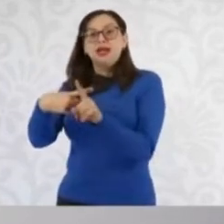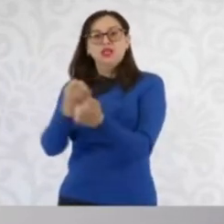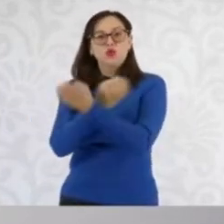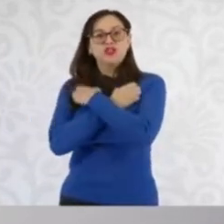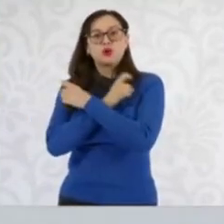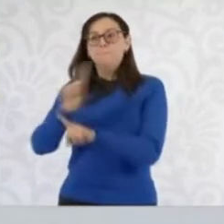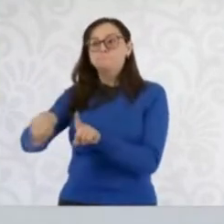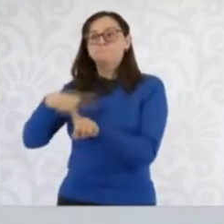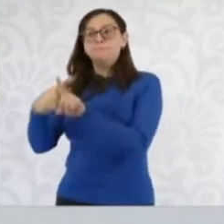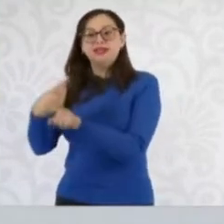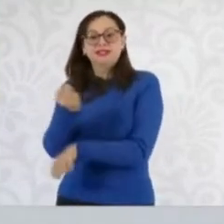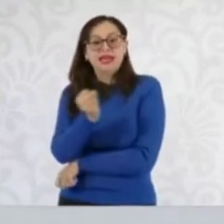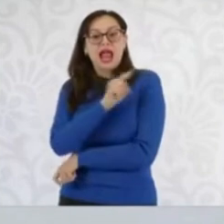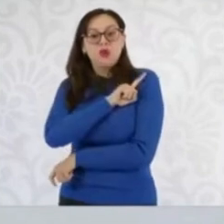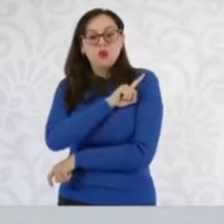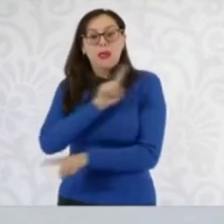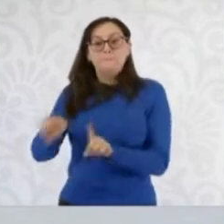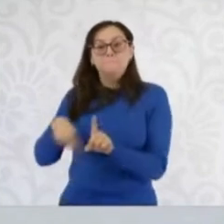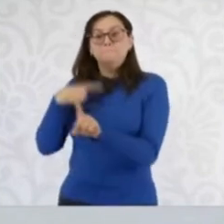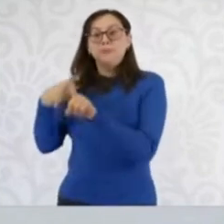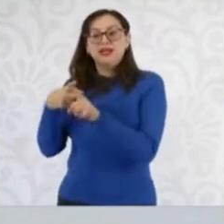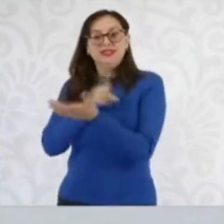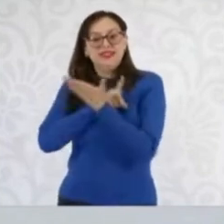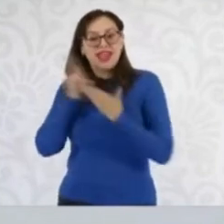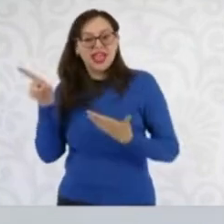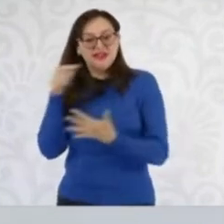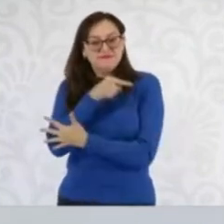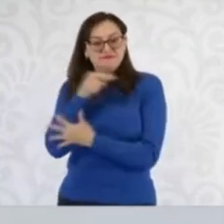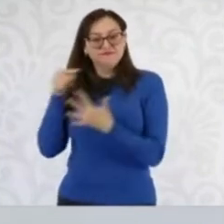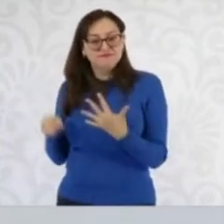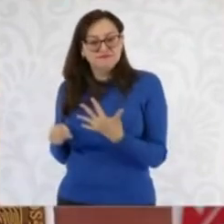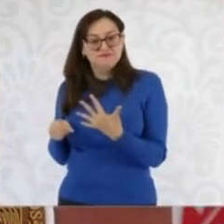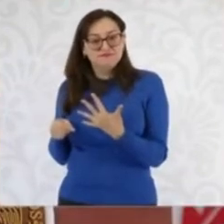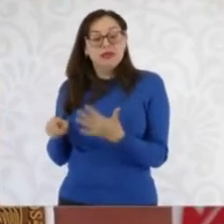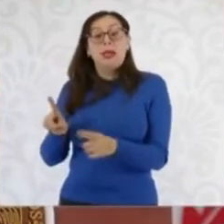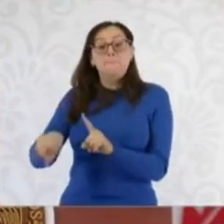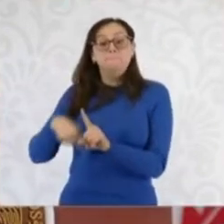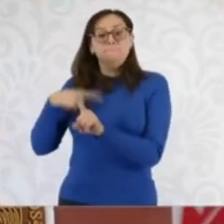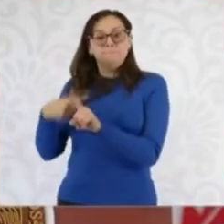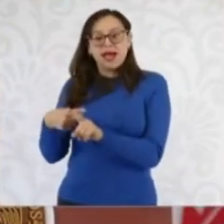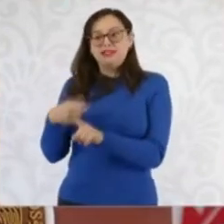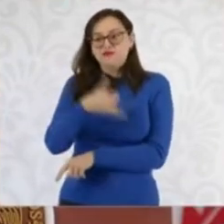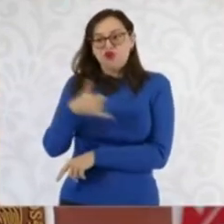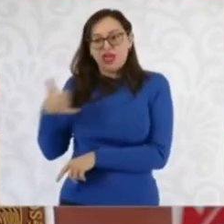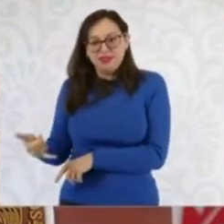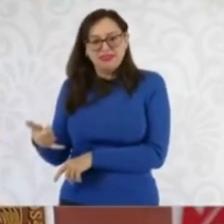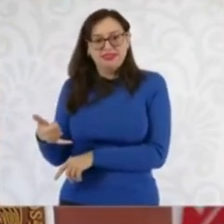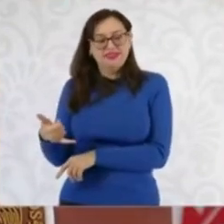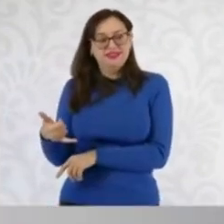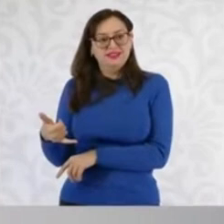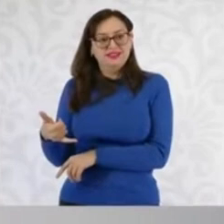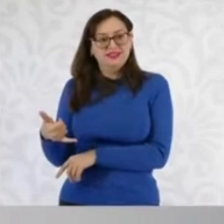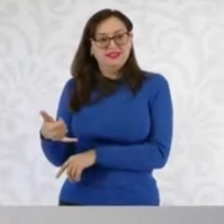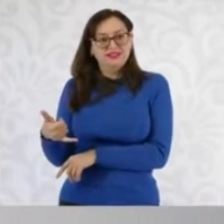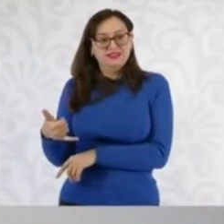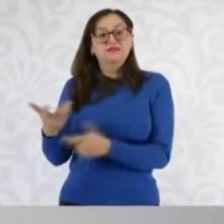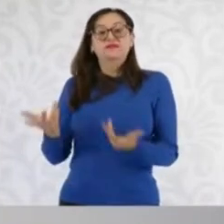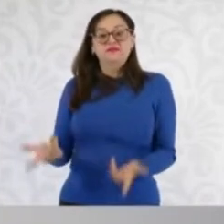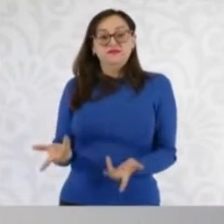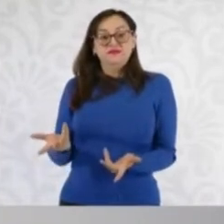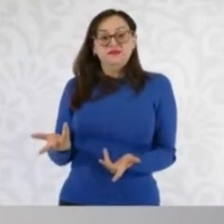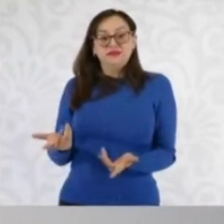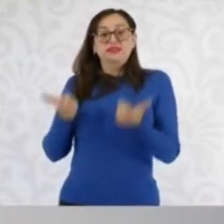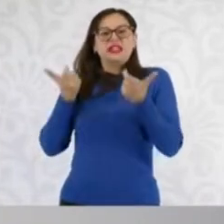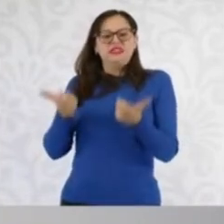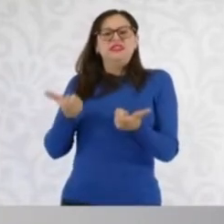invierte en salud, en los grandes derechos sociales, lo que vamos a invertir a través del Infonavit. ¿A dónde va ese